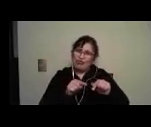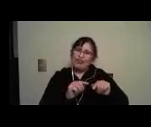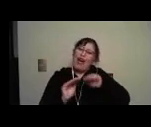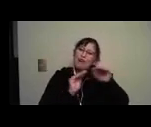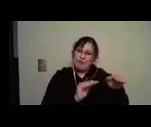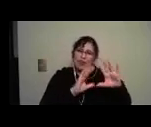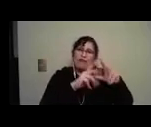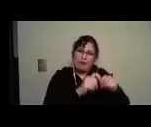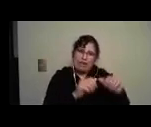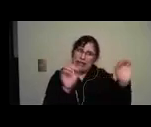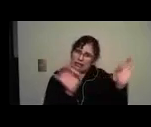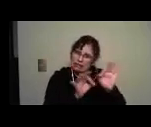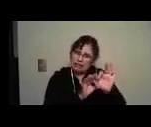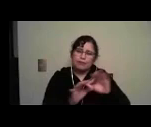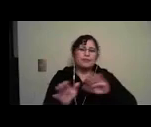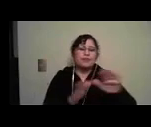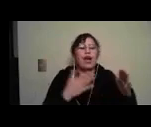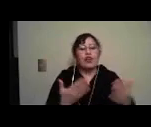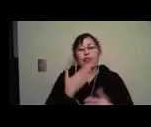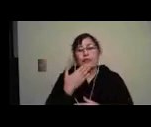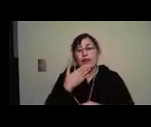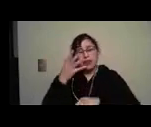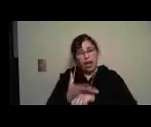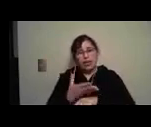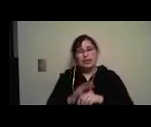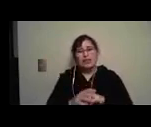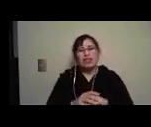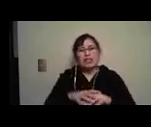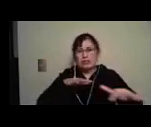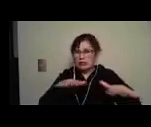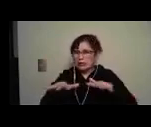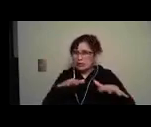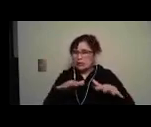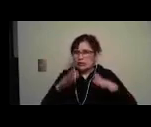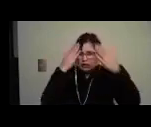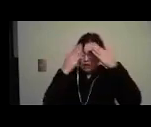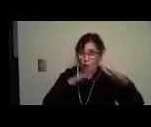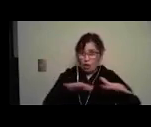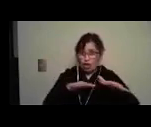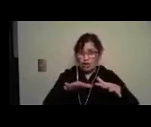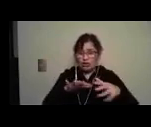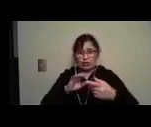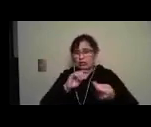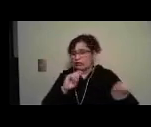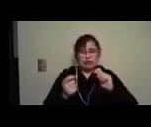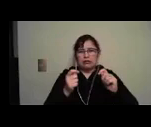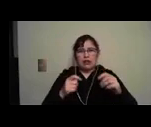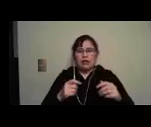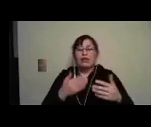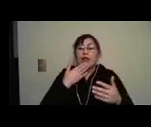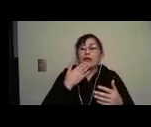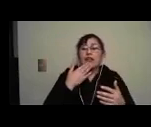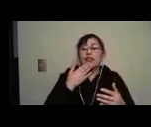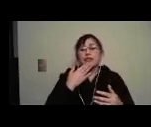Aparece además agitación psicomotriz, pueden aparecer algunas conductas violentas, alteraciones del estado de ánimo